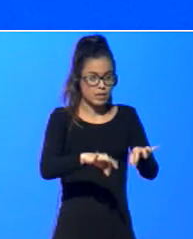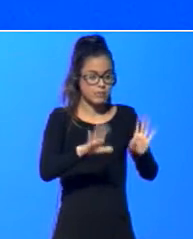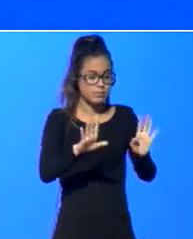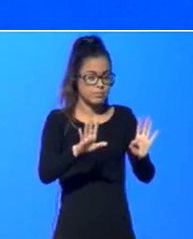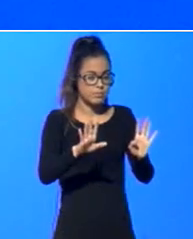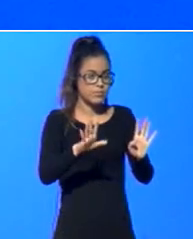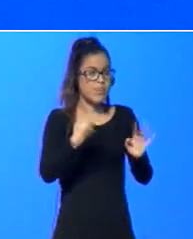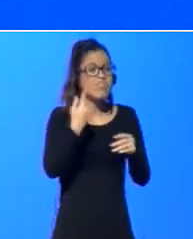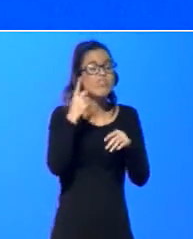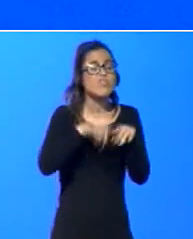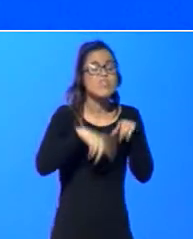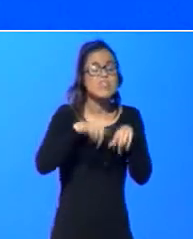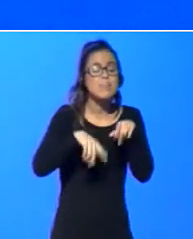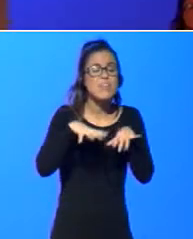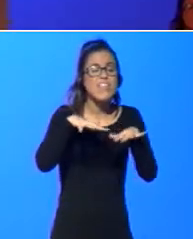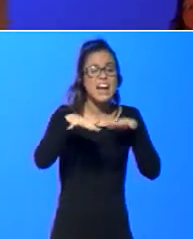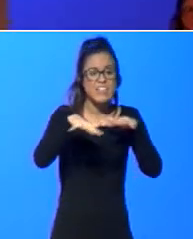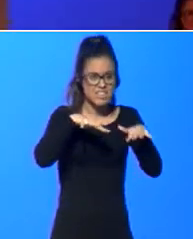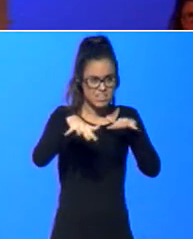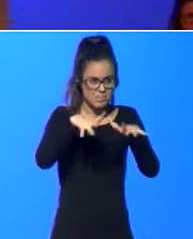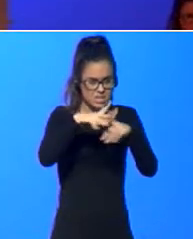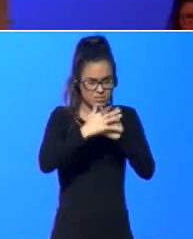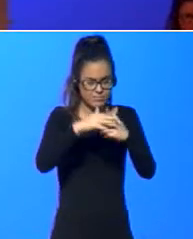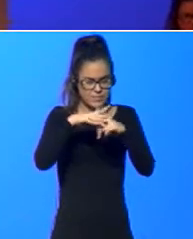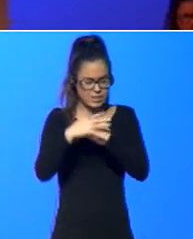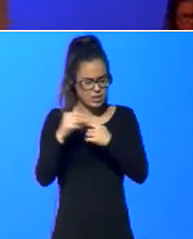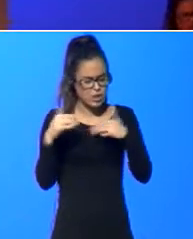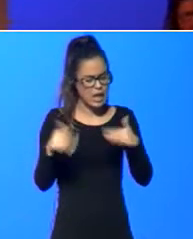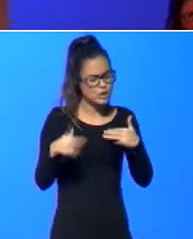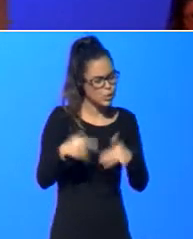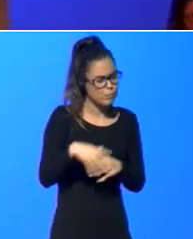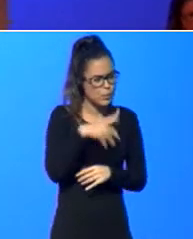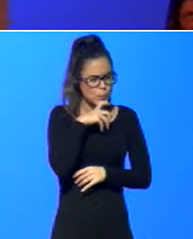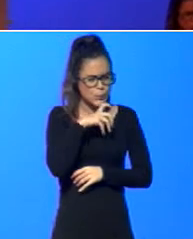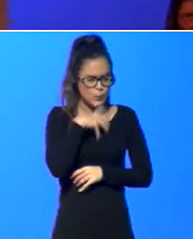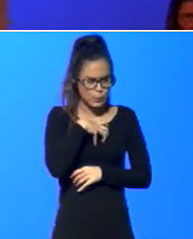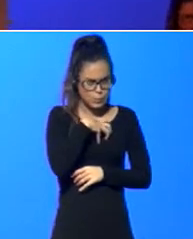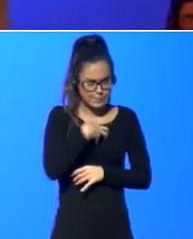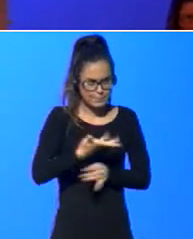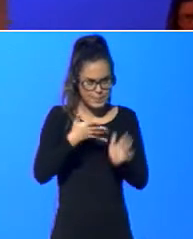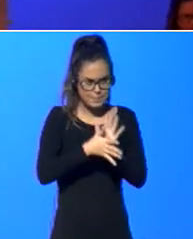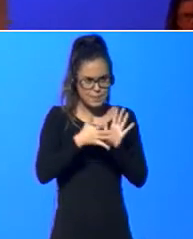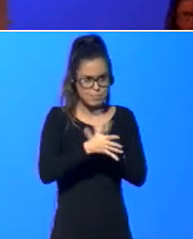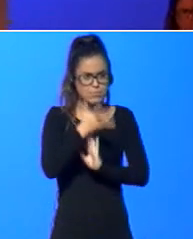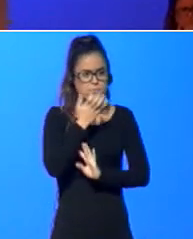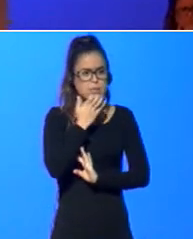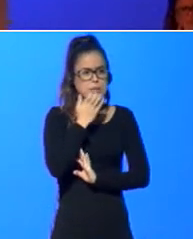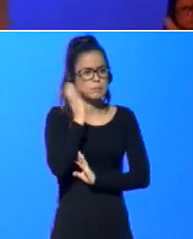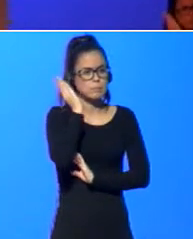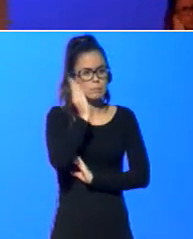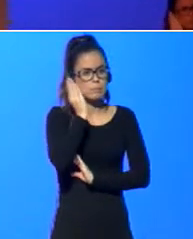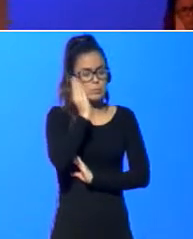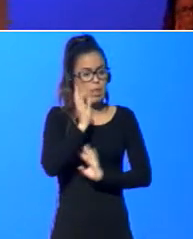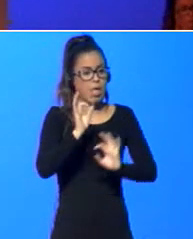de situaciones. Y esto es un poco más amplio de explicar, pero en realidad, si se pensara así,